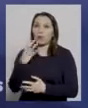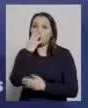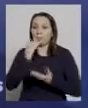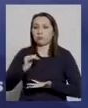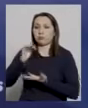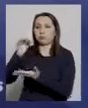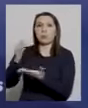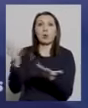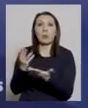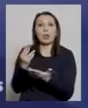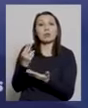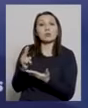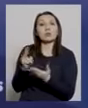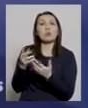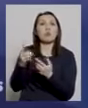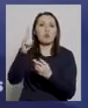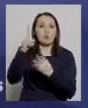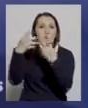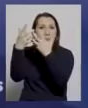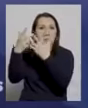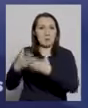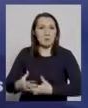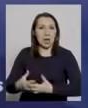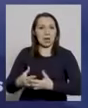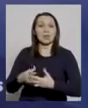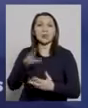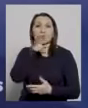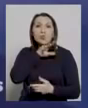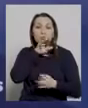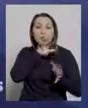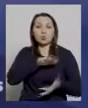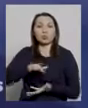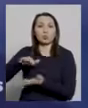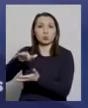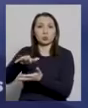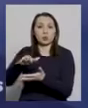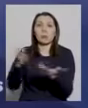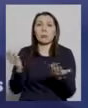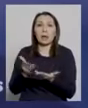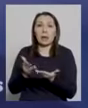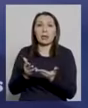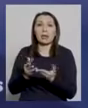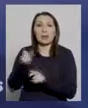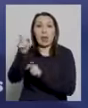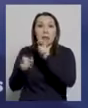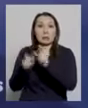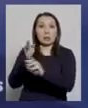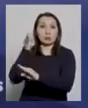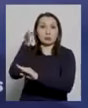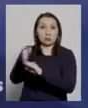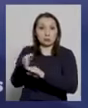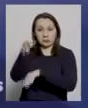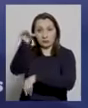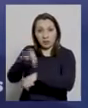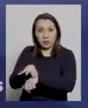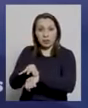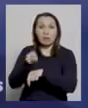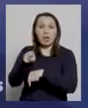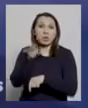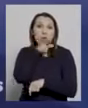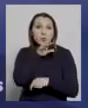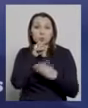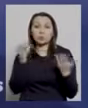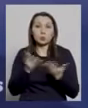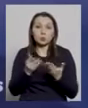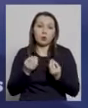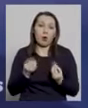digamos, es un equipo que está siendo utilizado para tratar pacientes, y esa